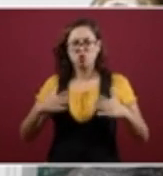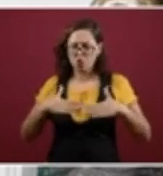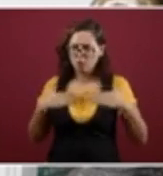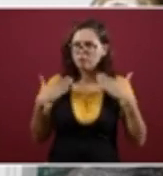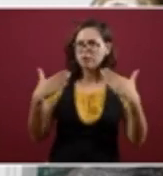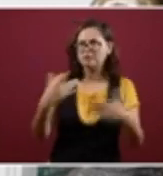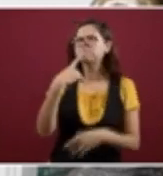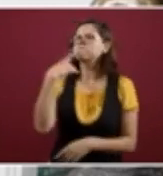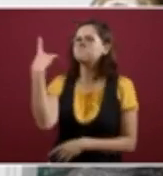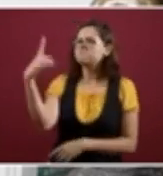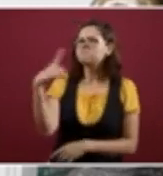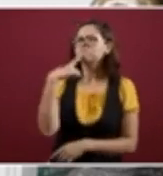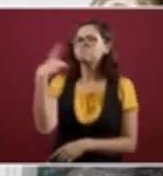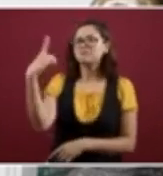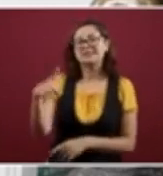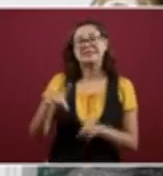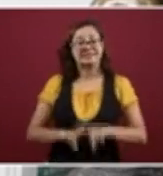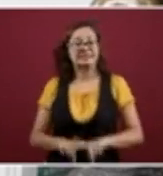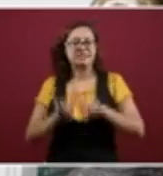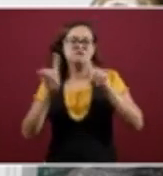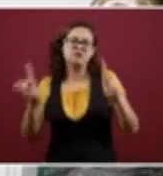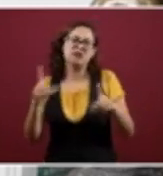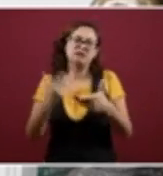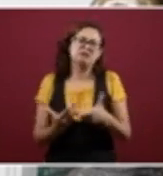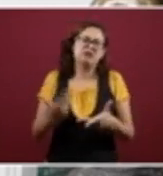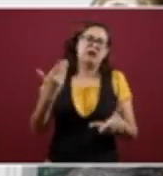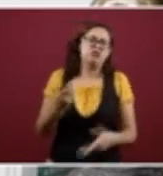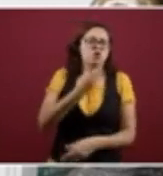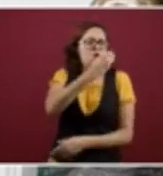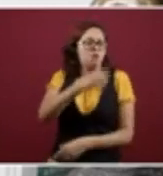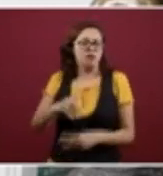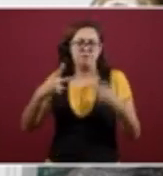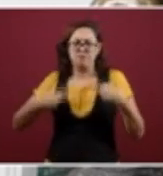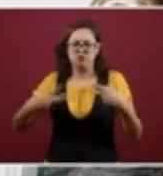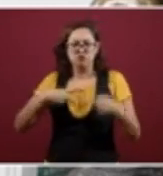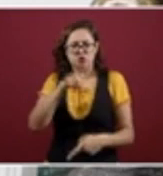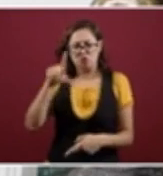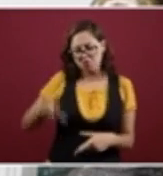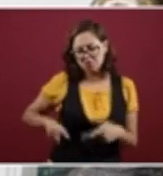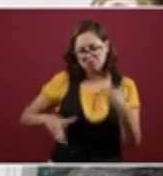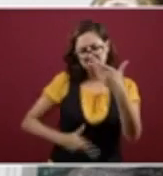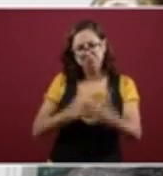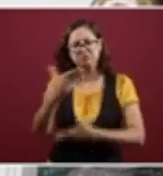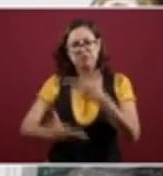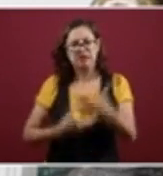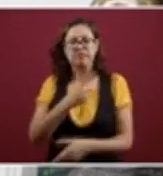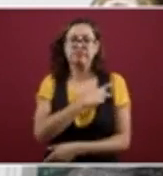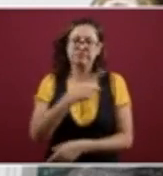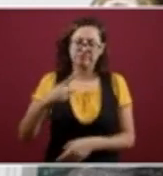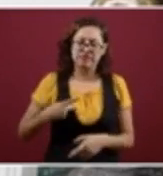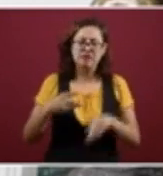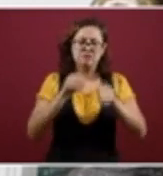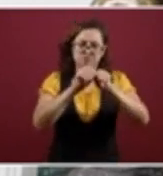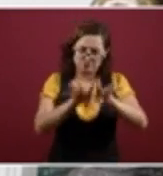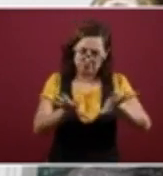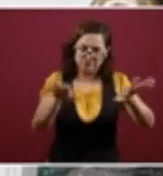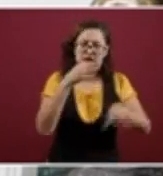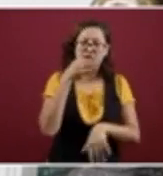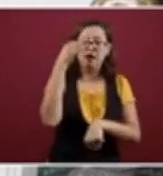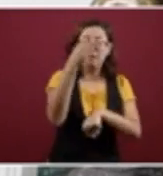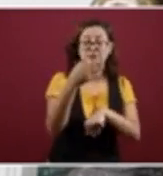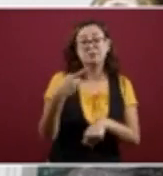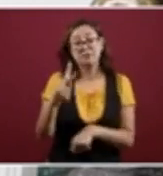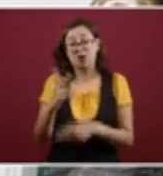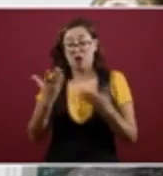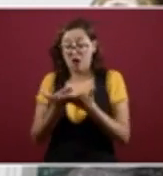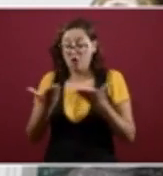de la obligación tradicional por informar que tenemos todos los servidores públicos a la ética por alertar.